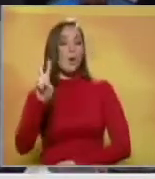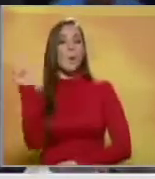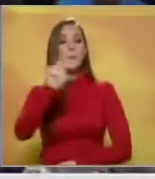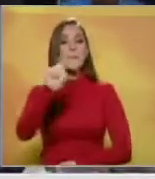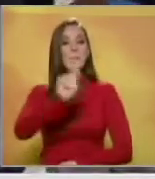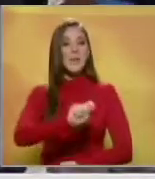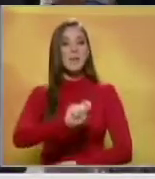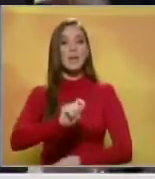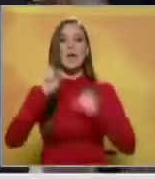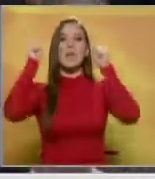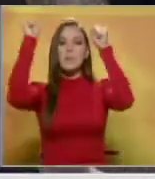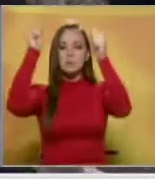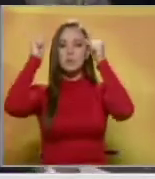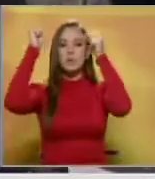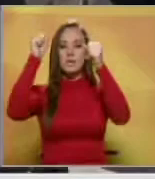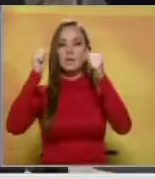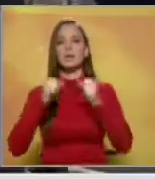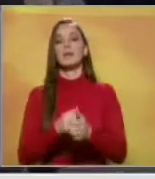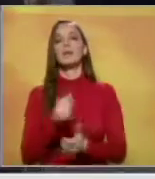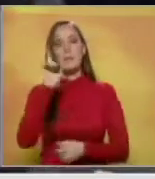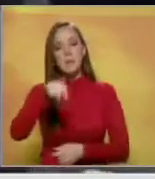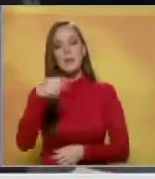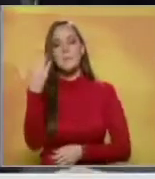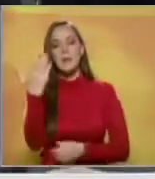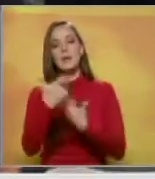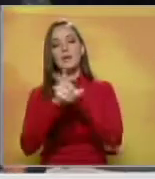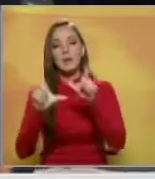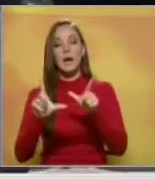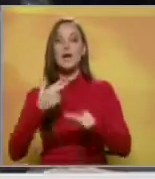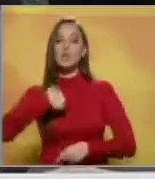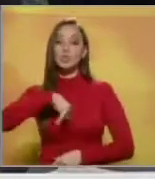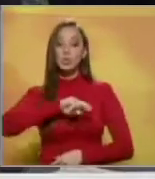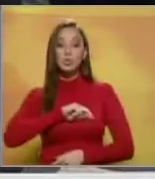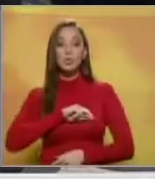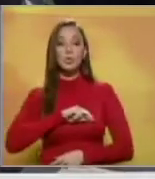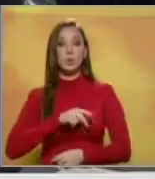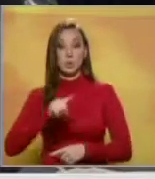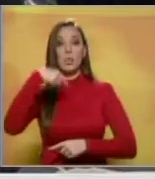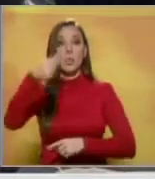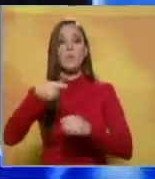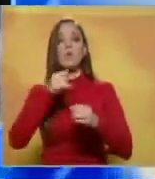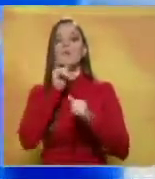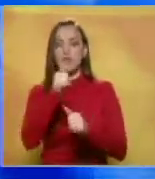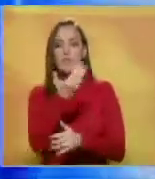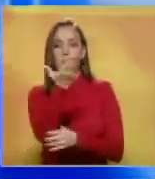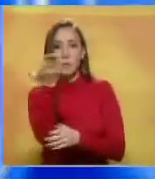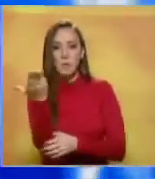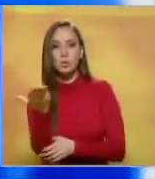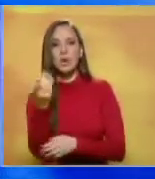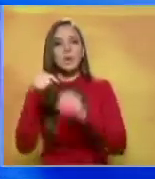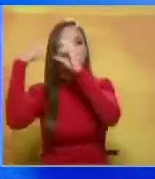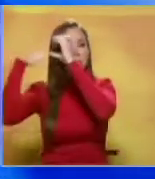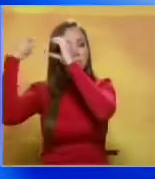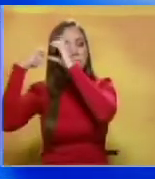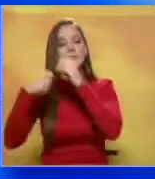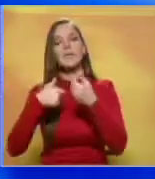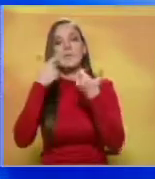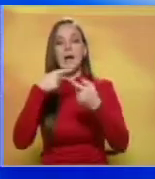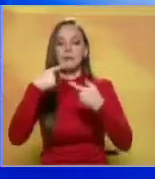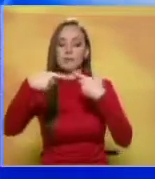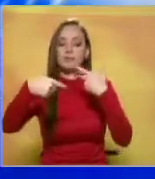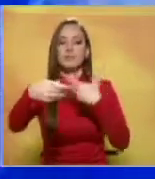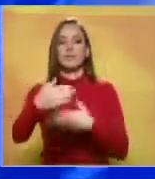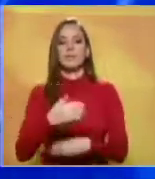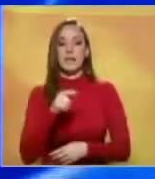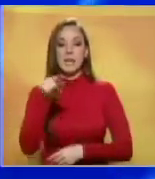movilizaciones del movimiento estudiantil nosotros estaremos haciendo la cobertura de esta movilización y tendremos más detalles a lo largo de